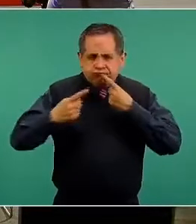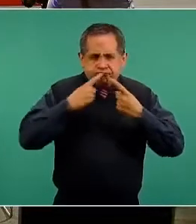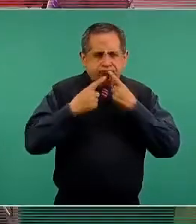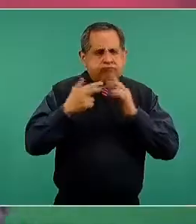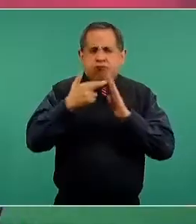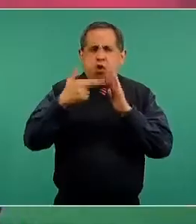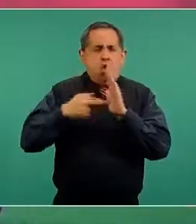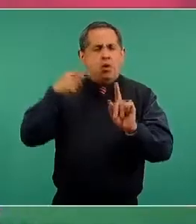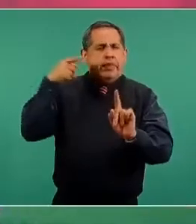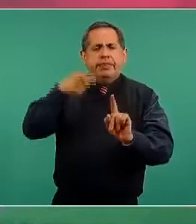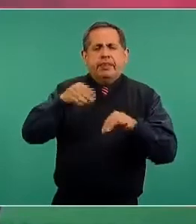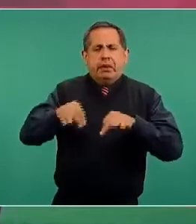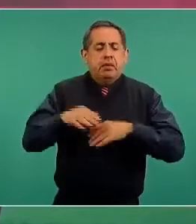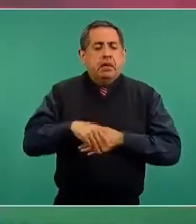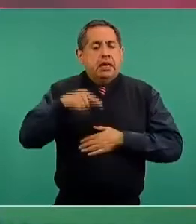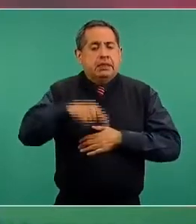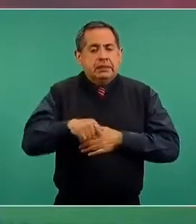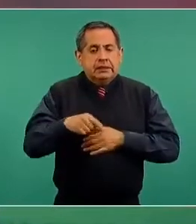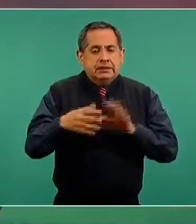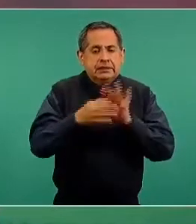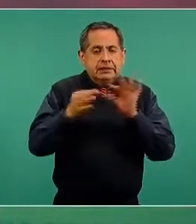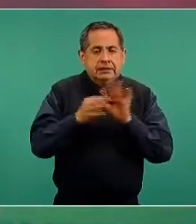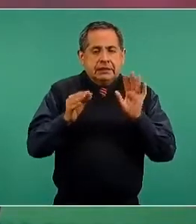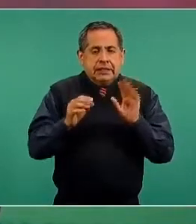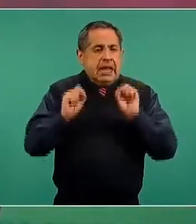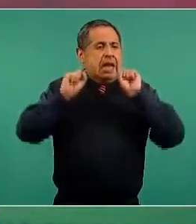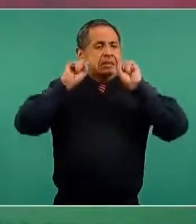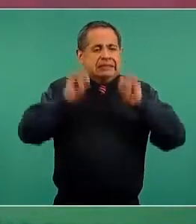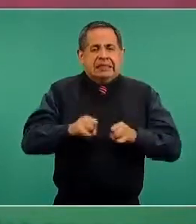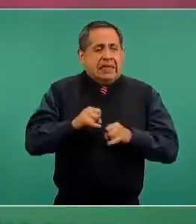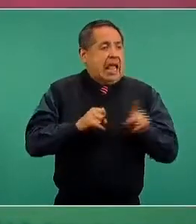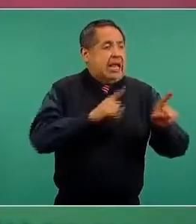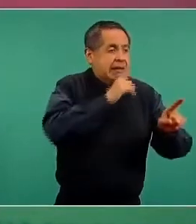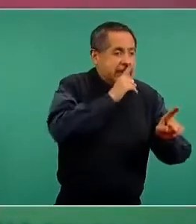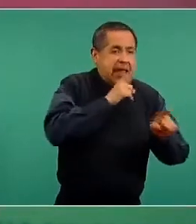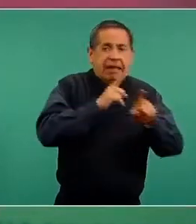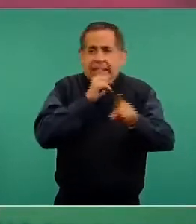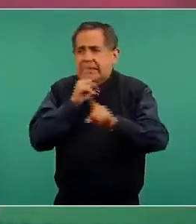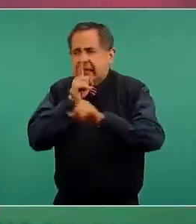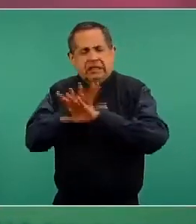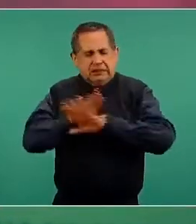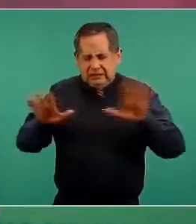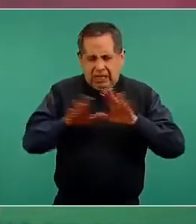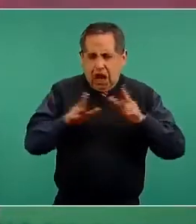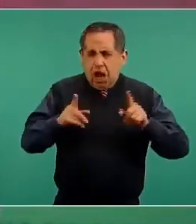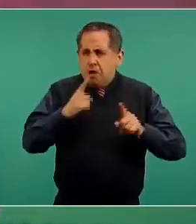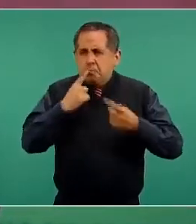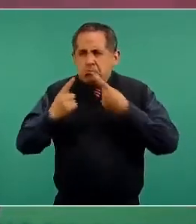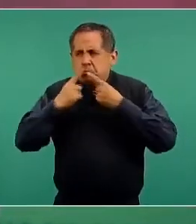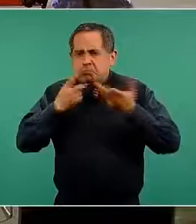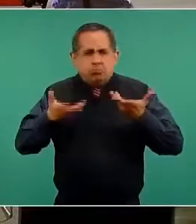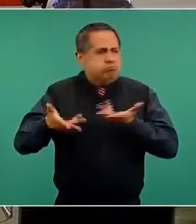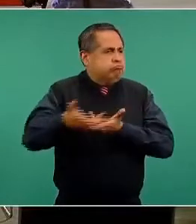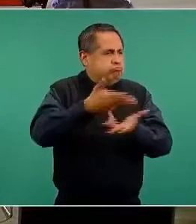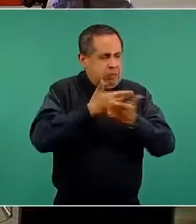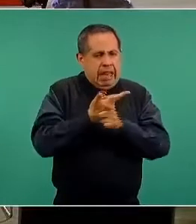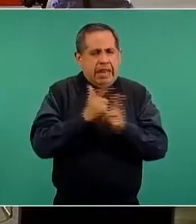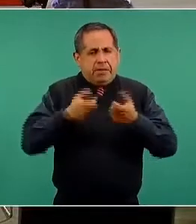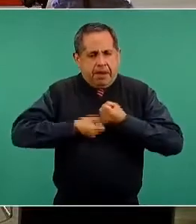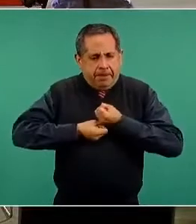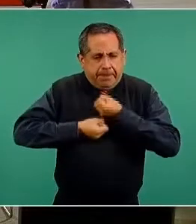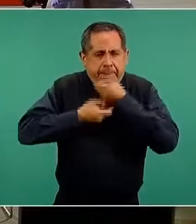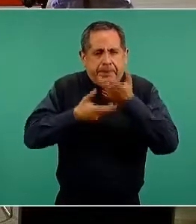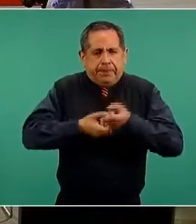fue: aquí se viene a criticar sin censura, sin limitación, con la única condición de que sea una